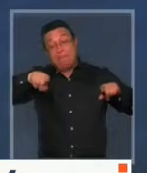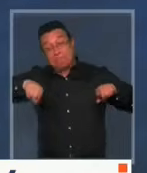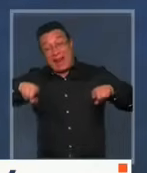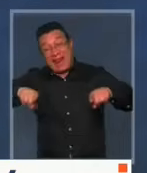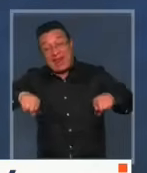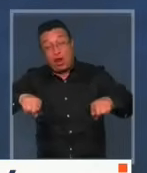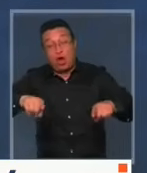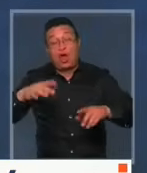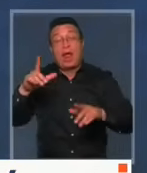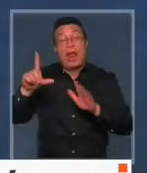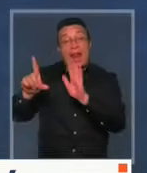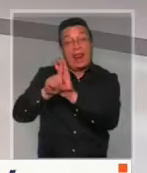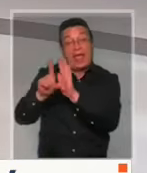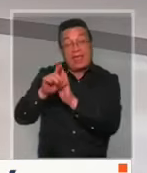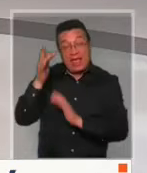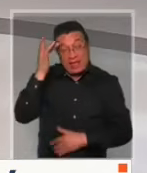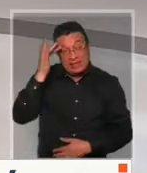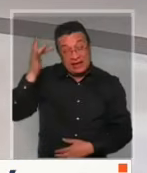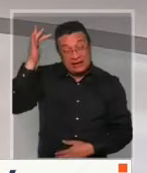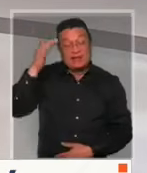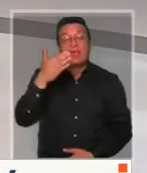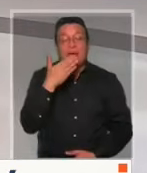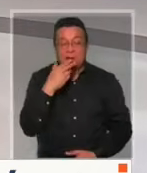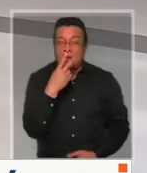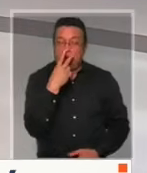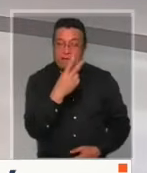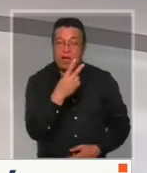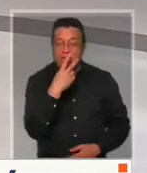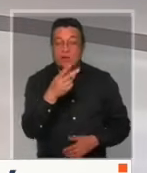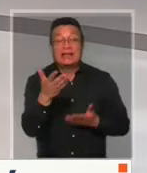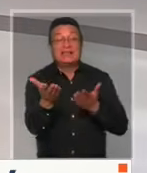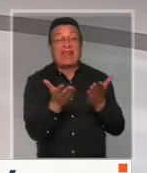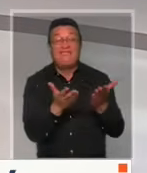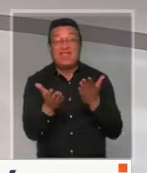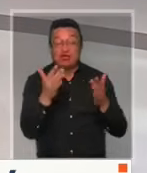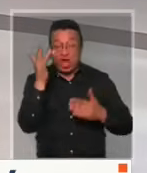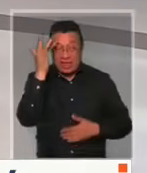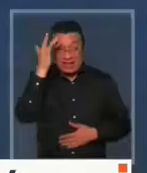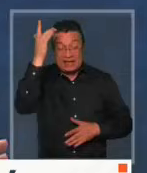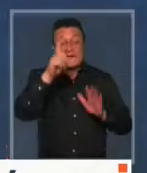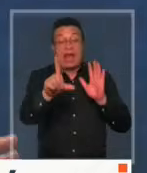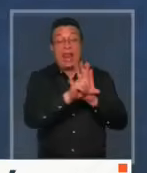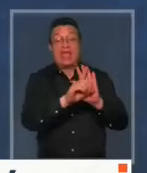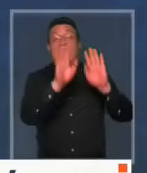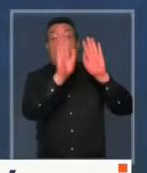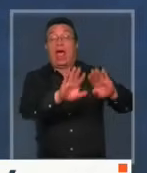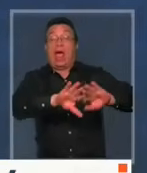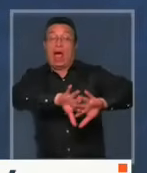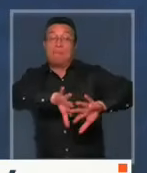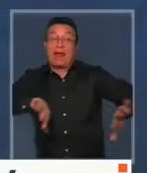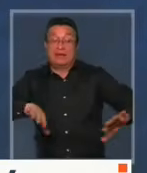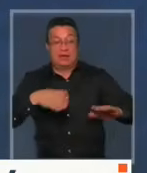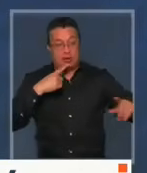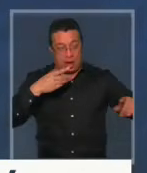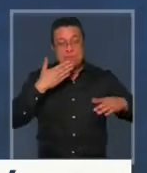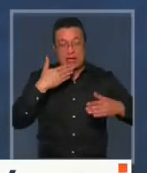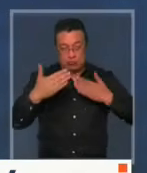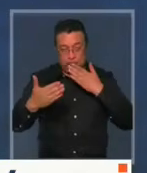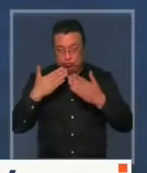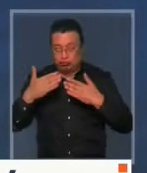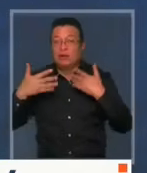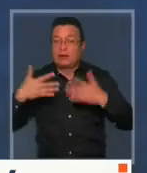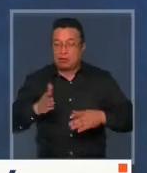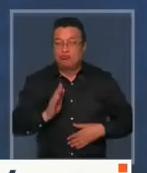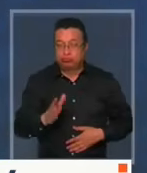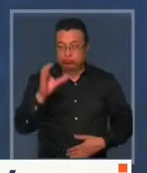de inteligencia, también se está viendo, porque los servicios de inteligencia tienen una ley propia que se está en paralelo discutiendo. Entonces ahí también se